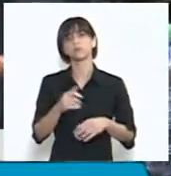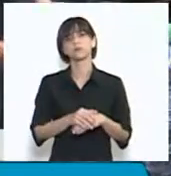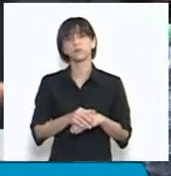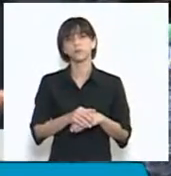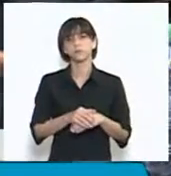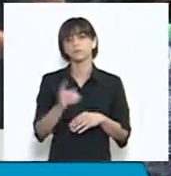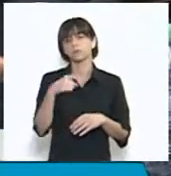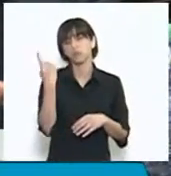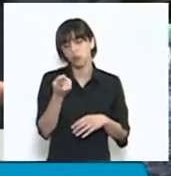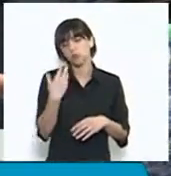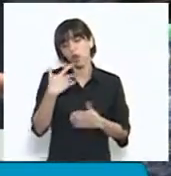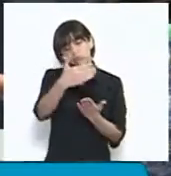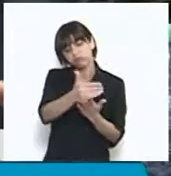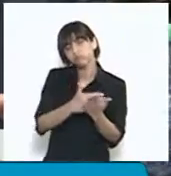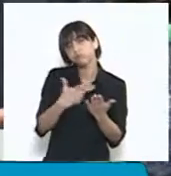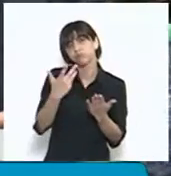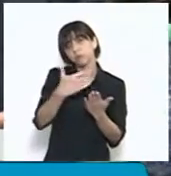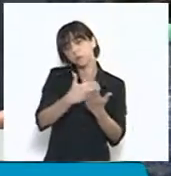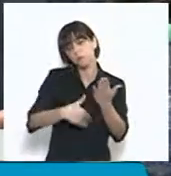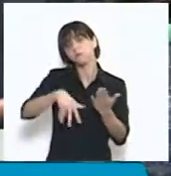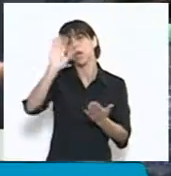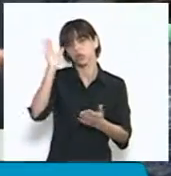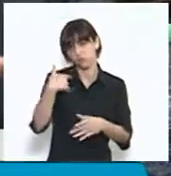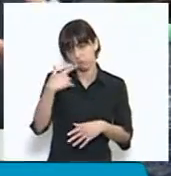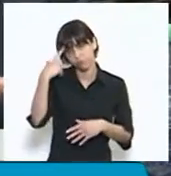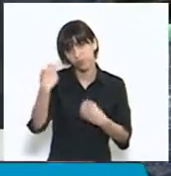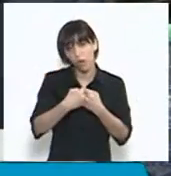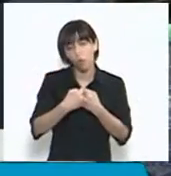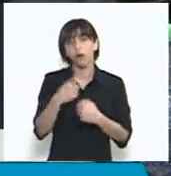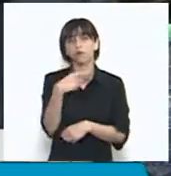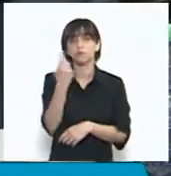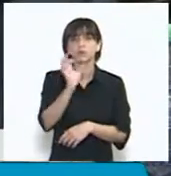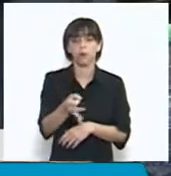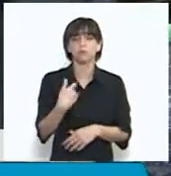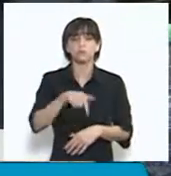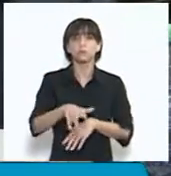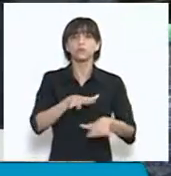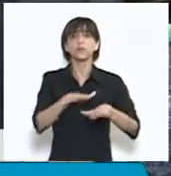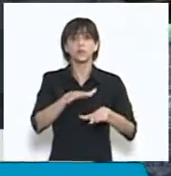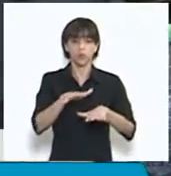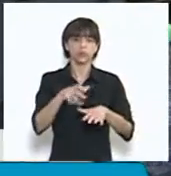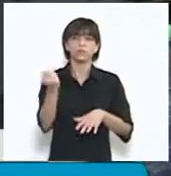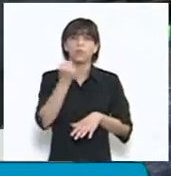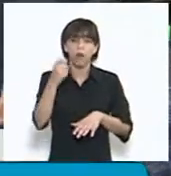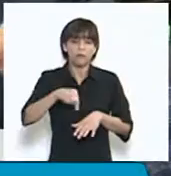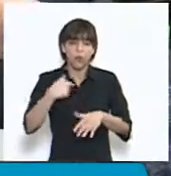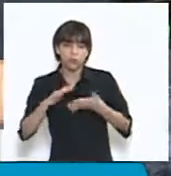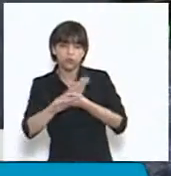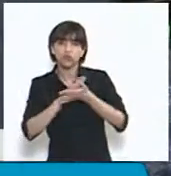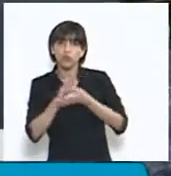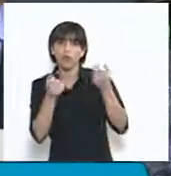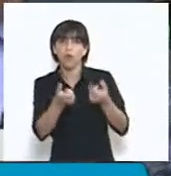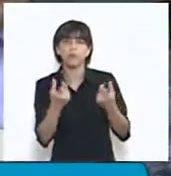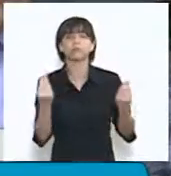la asignatura pendiente que se venía a resolver en la sociedad argentina y